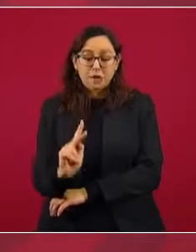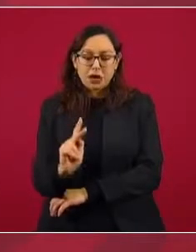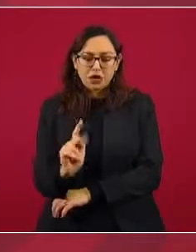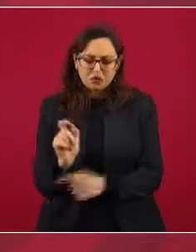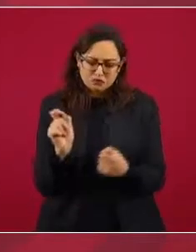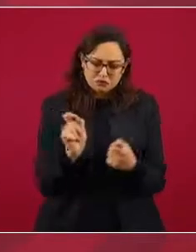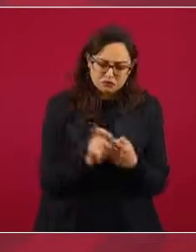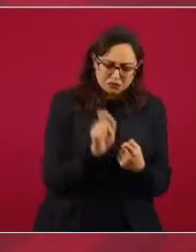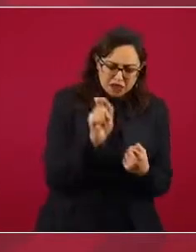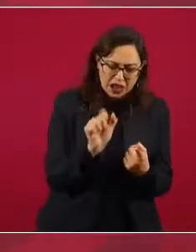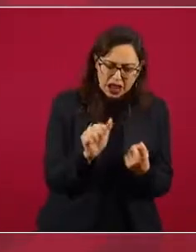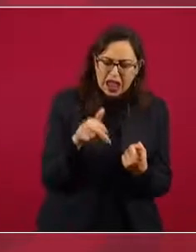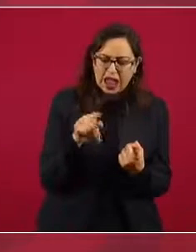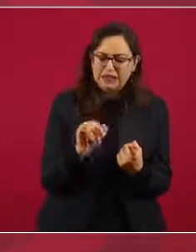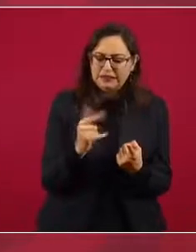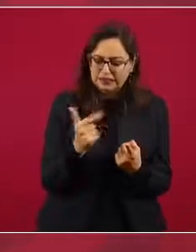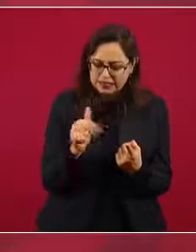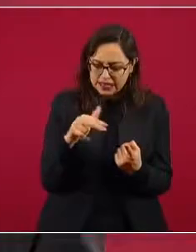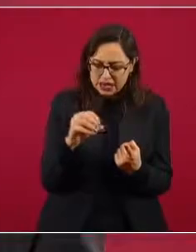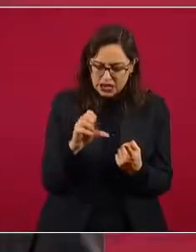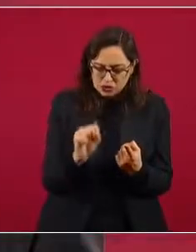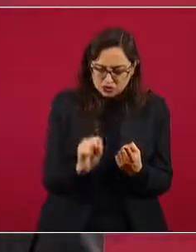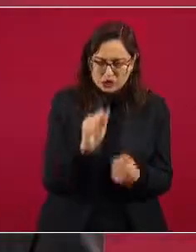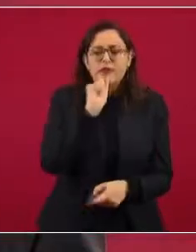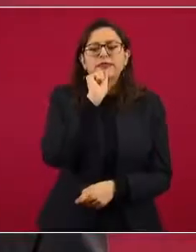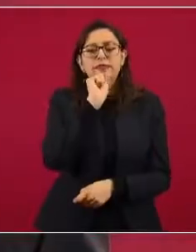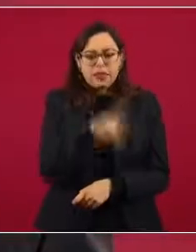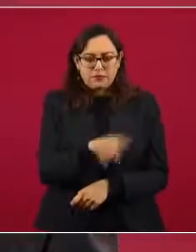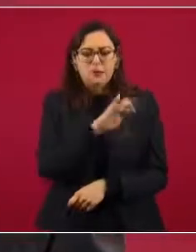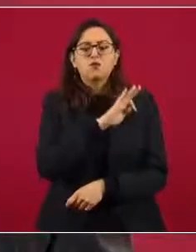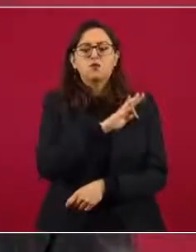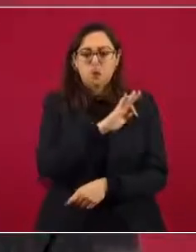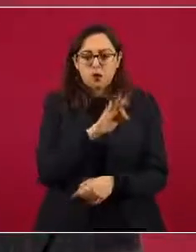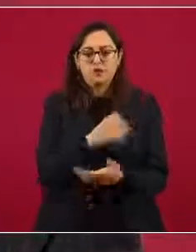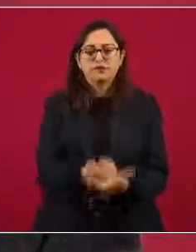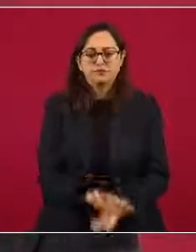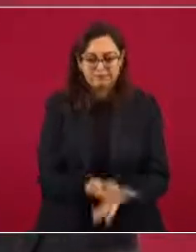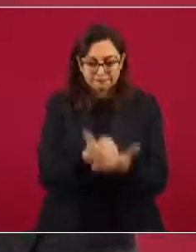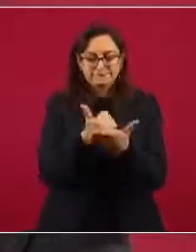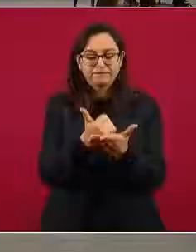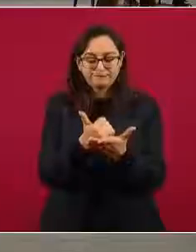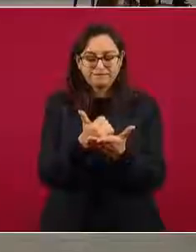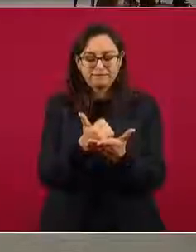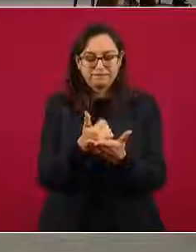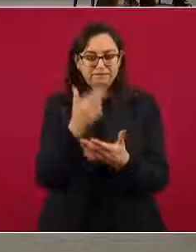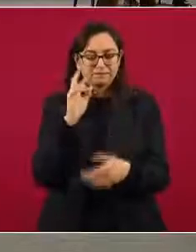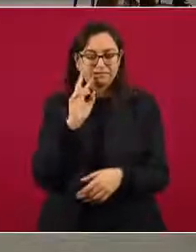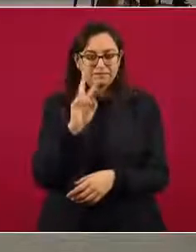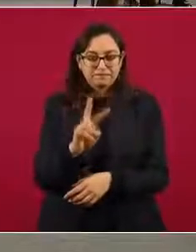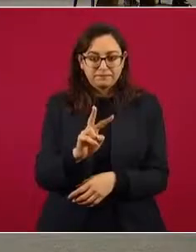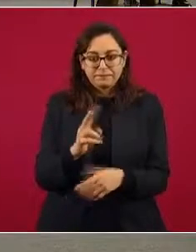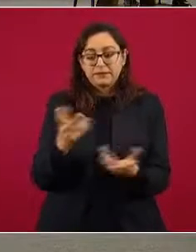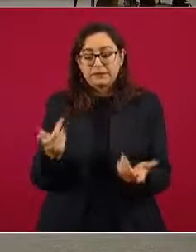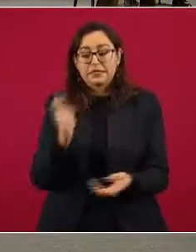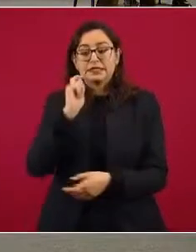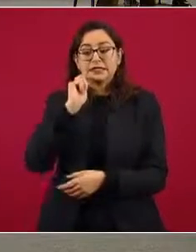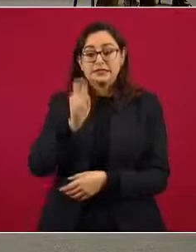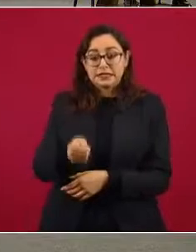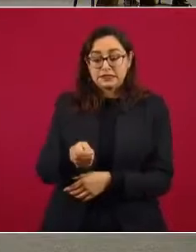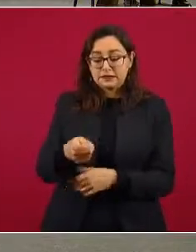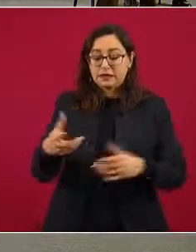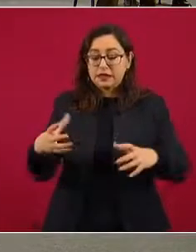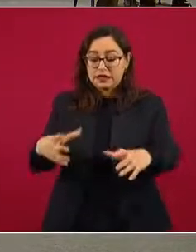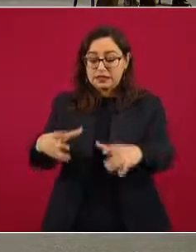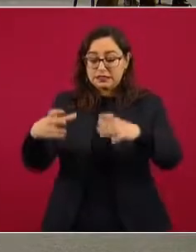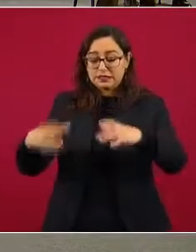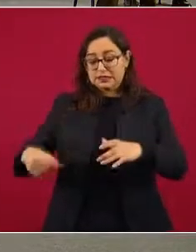la prueba de antígenos es una prueba de diagnóstico por laboratorio. Y lo que vemos es que 4 de cada 10 o